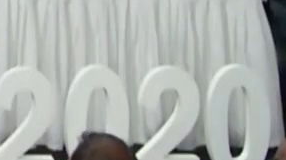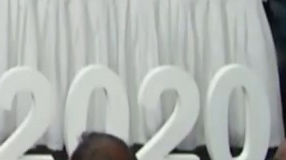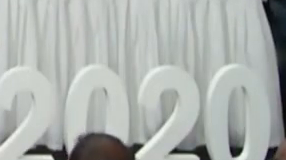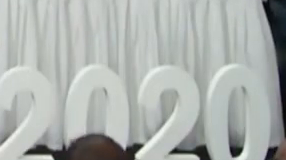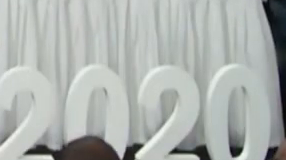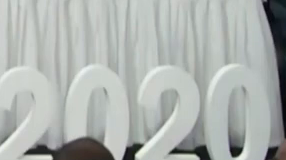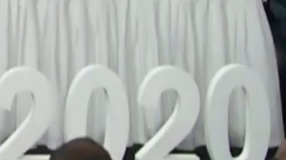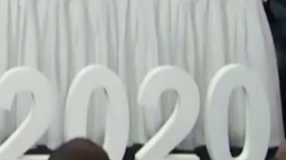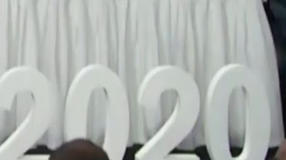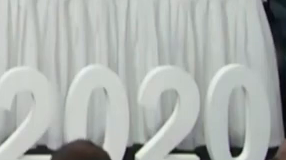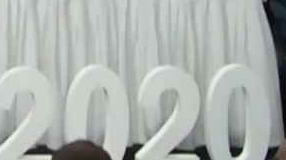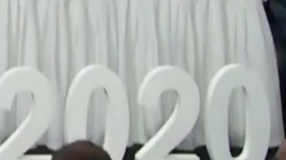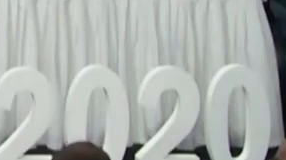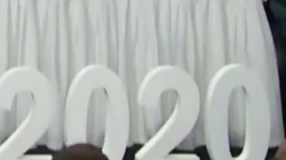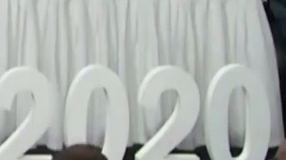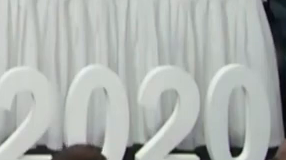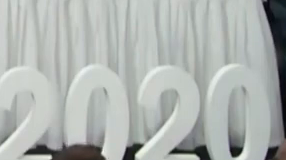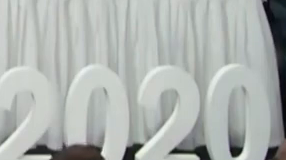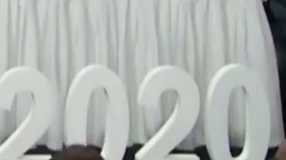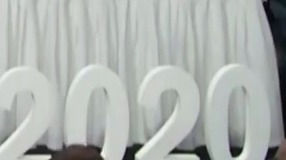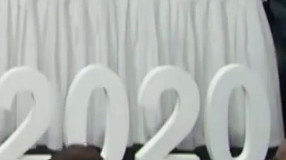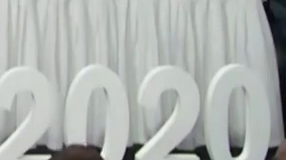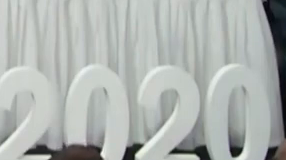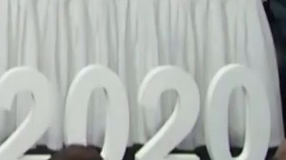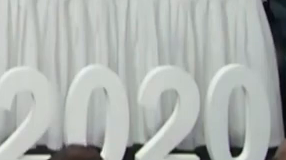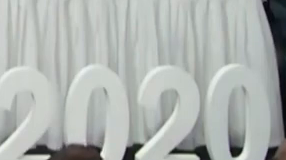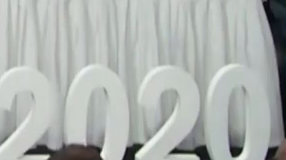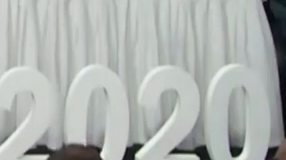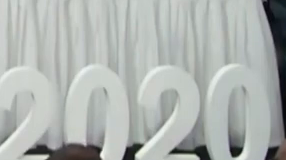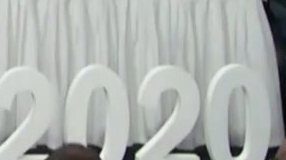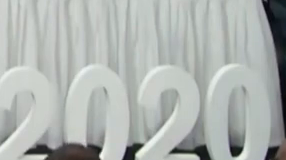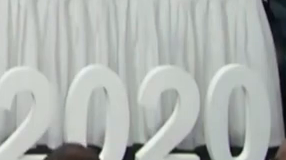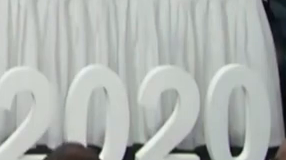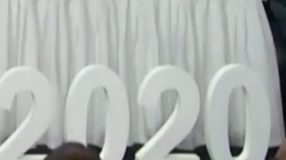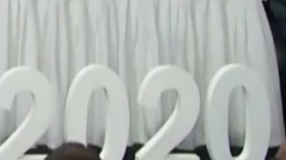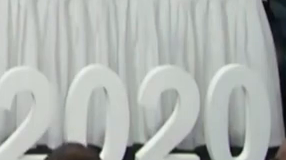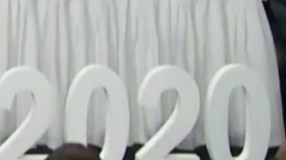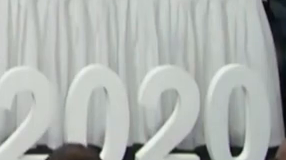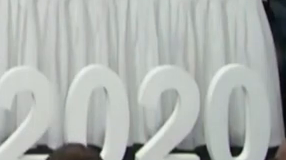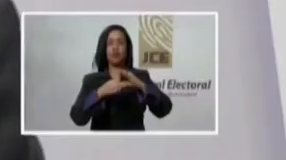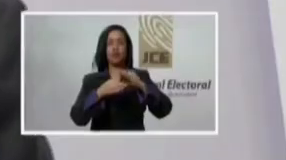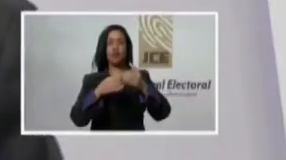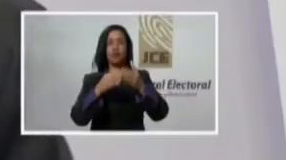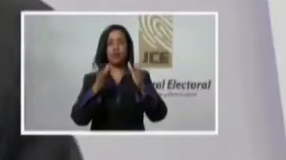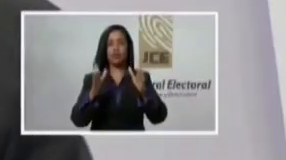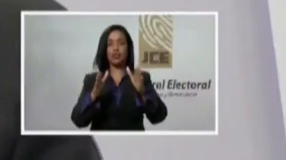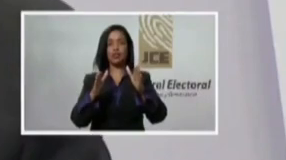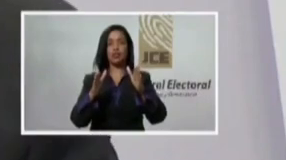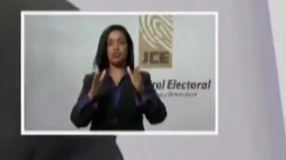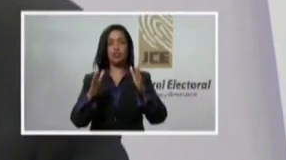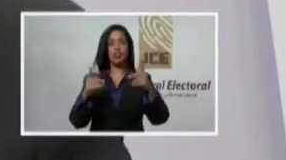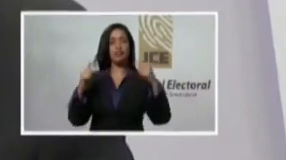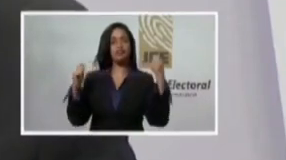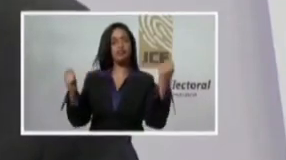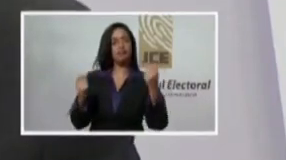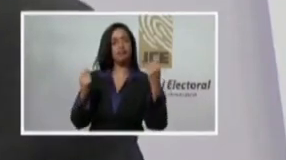preliminares de estas elecciones extraordinarias generales celebradas en el día de hoy,